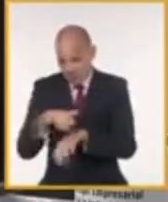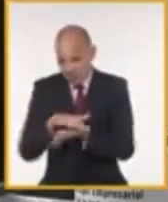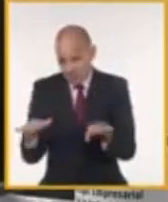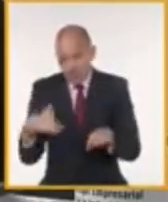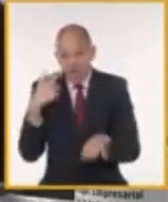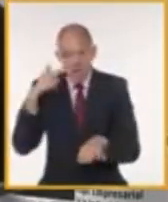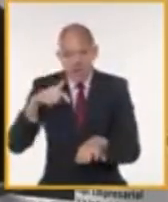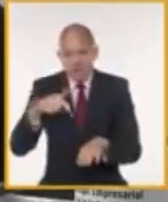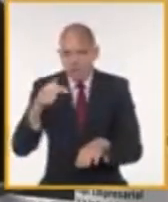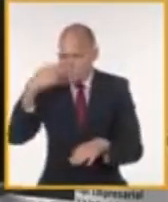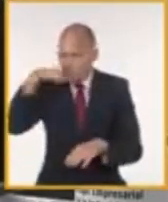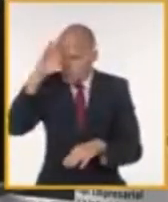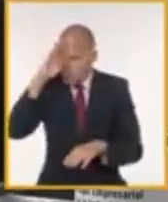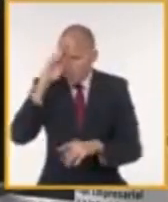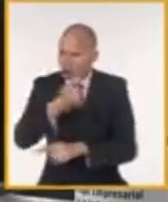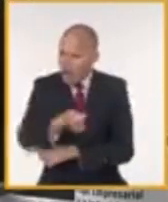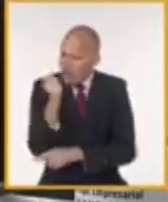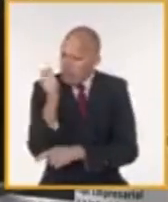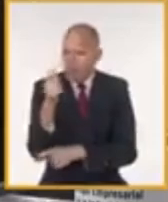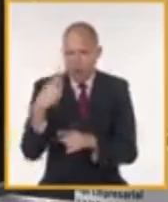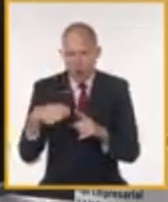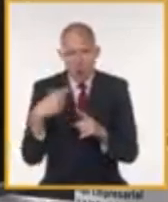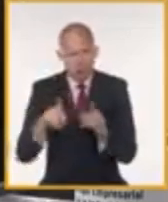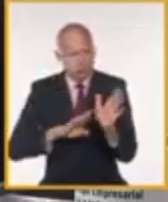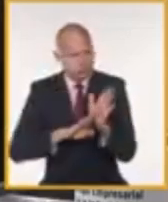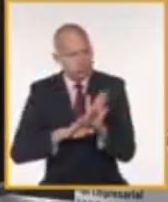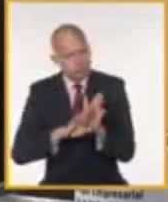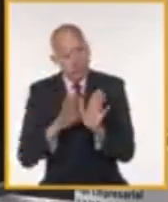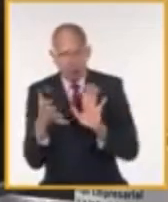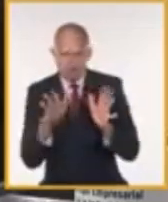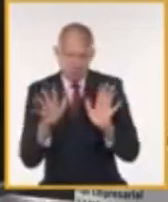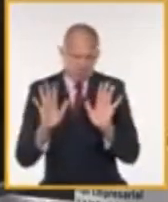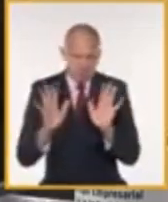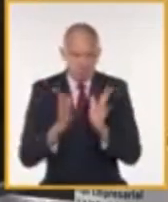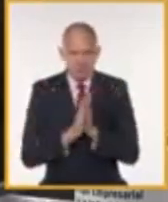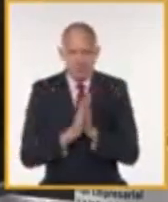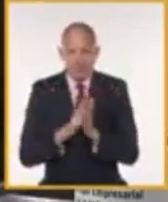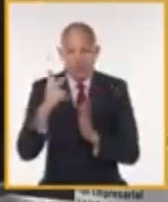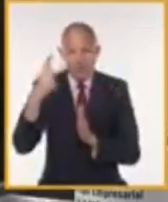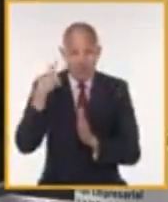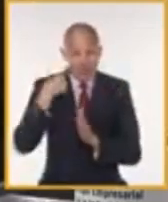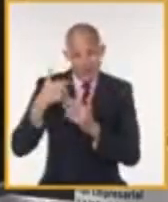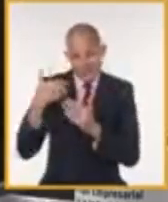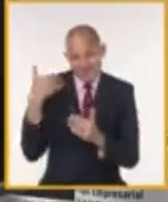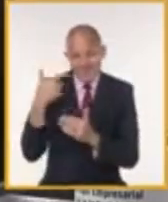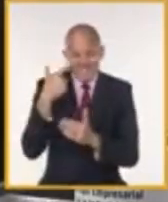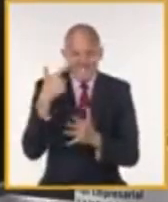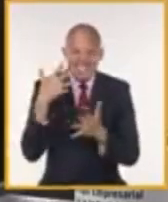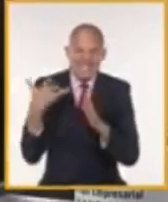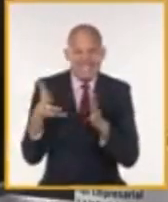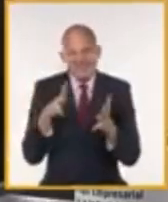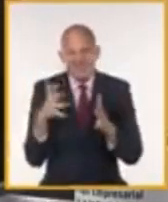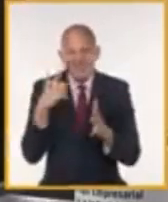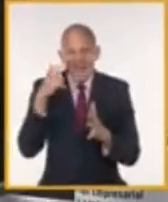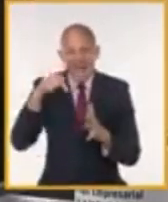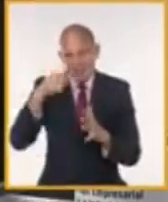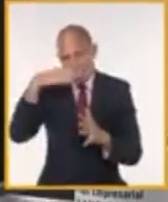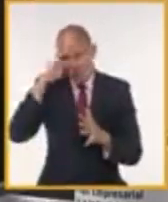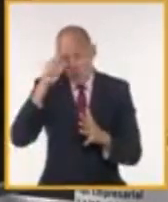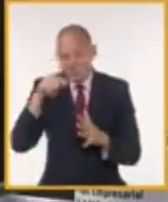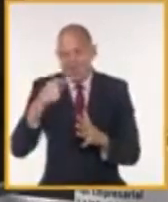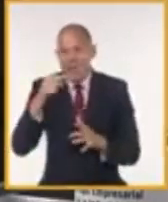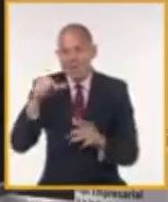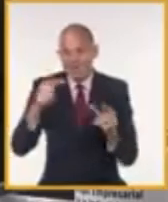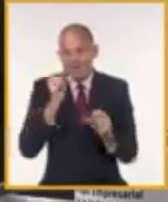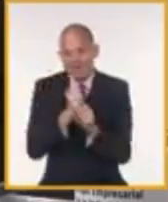podemos dejar de mencionar que en los dos últimos años ha habido una manifestación, una fluctuación en nuestra fuerza que, si bien no constituye una